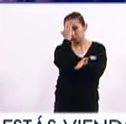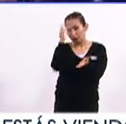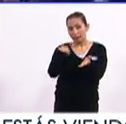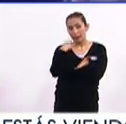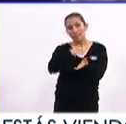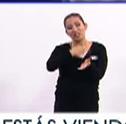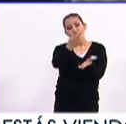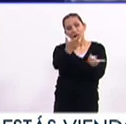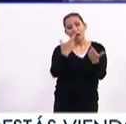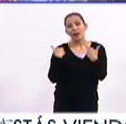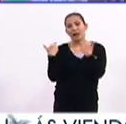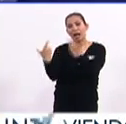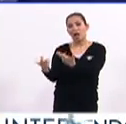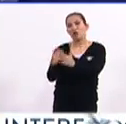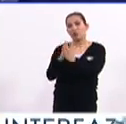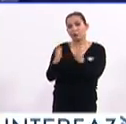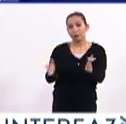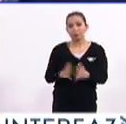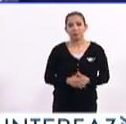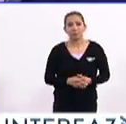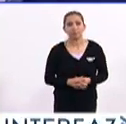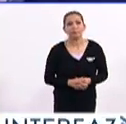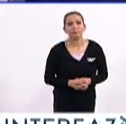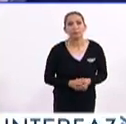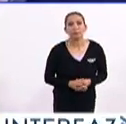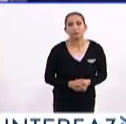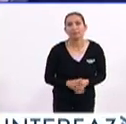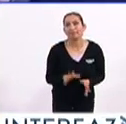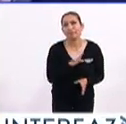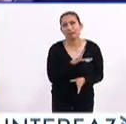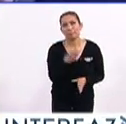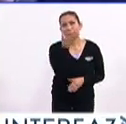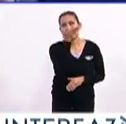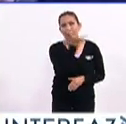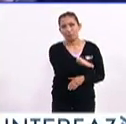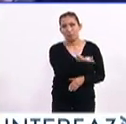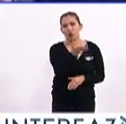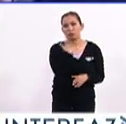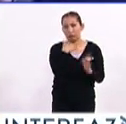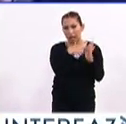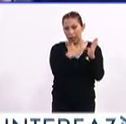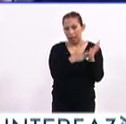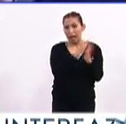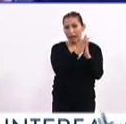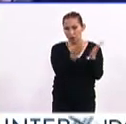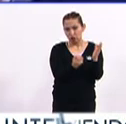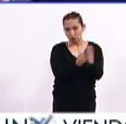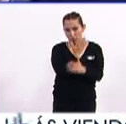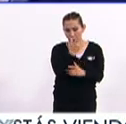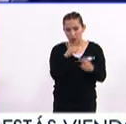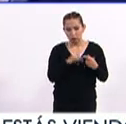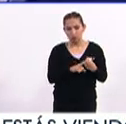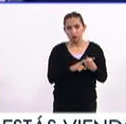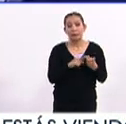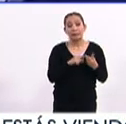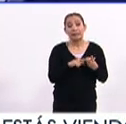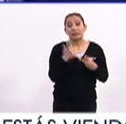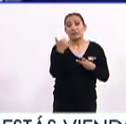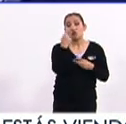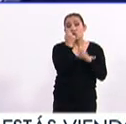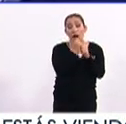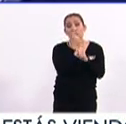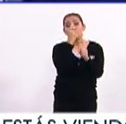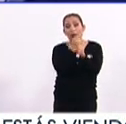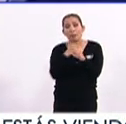de la persona que donó el ejemplar. En general pedimos que sean libros nuevos y cada